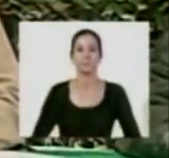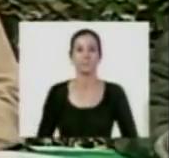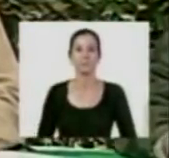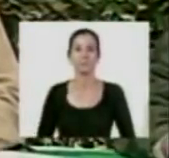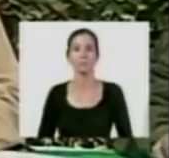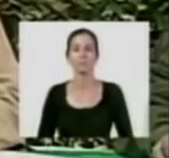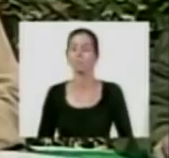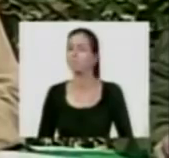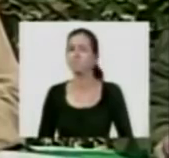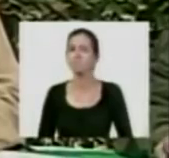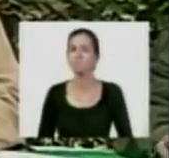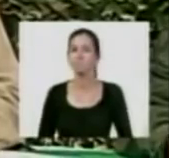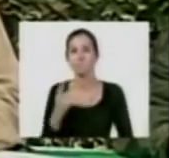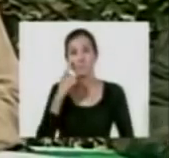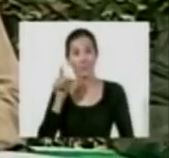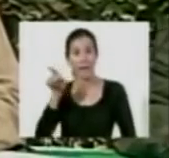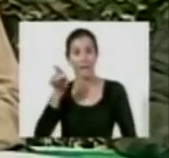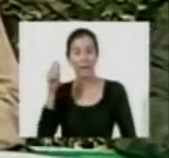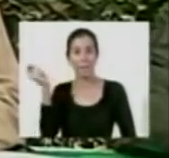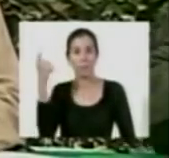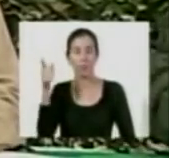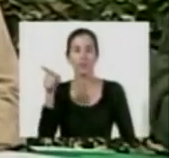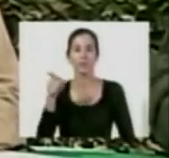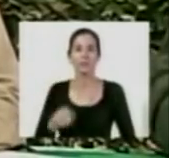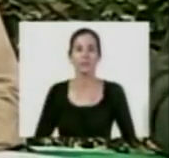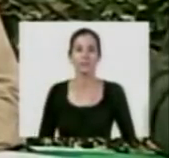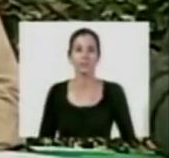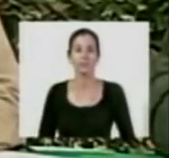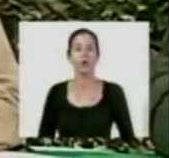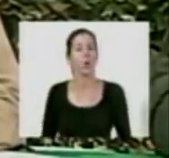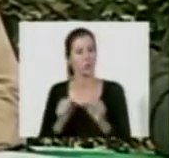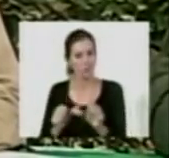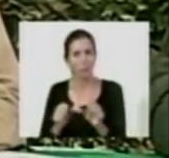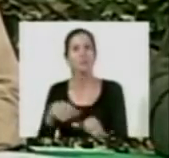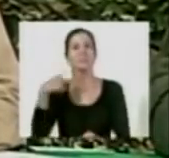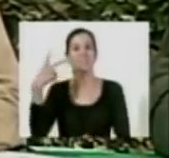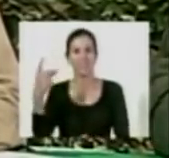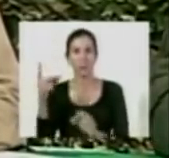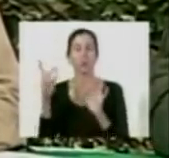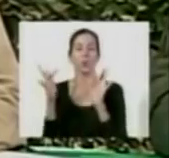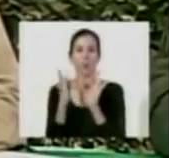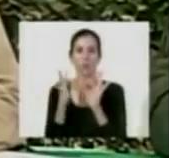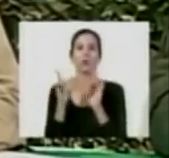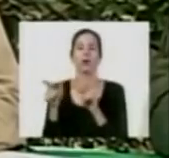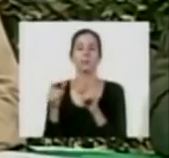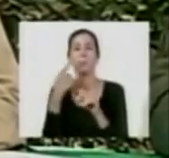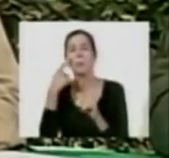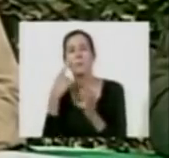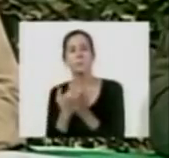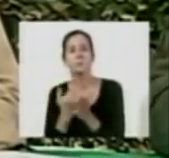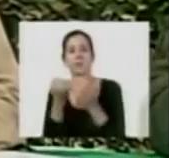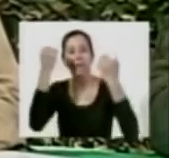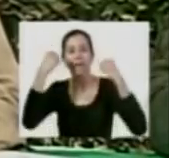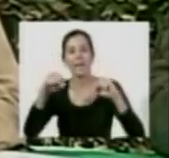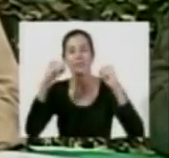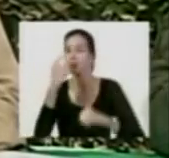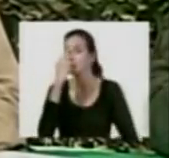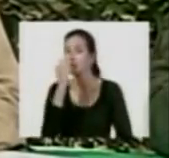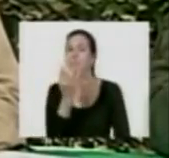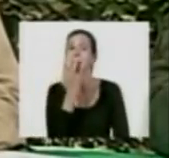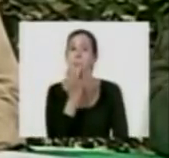para continuar desde Apure, en este segundo pase, continuar los ejercicios Zamora